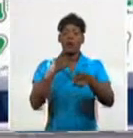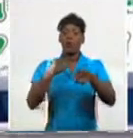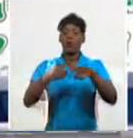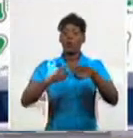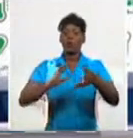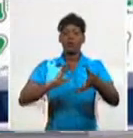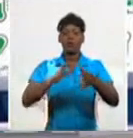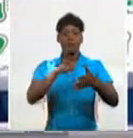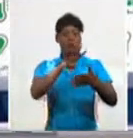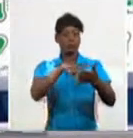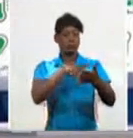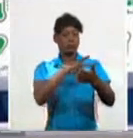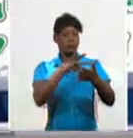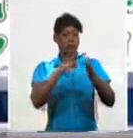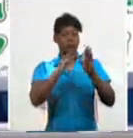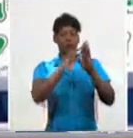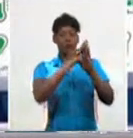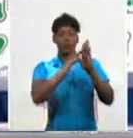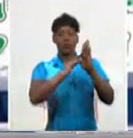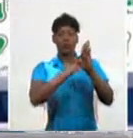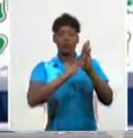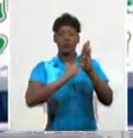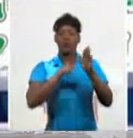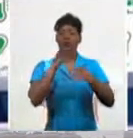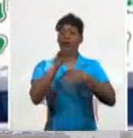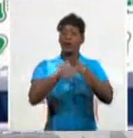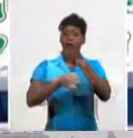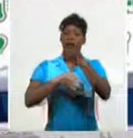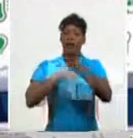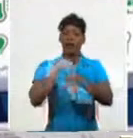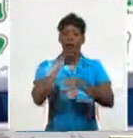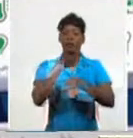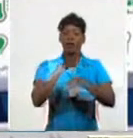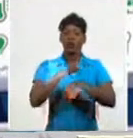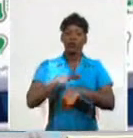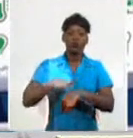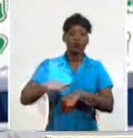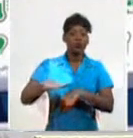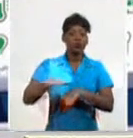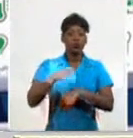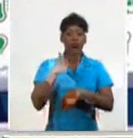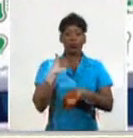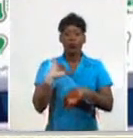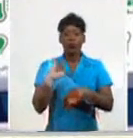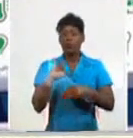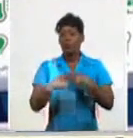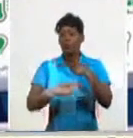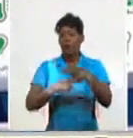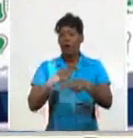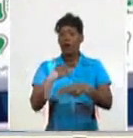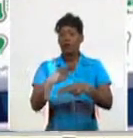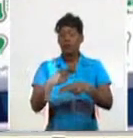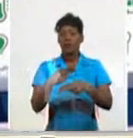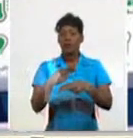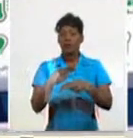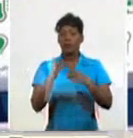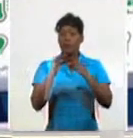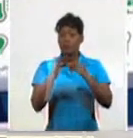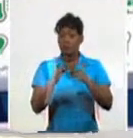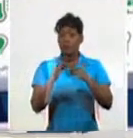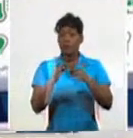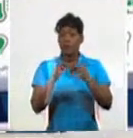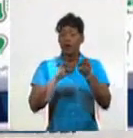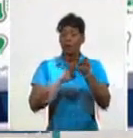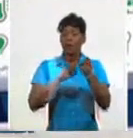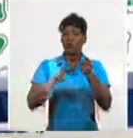que será gradual y paulatina, asimétrica, también escalonada. No todas las provincias se recuperarán de igual forma